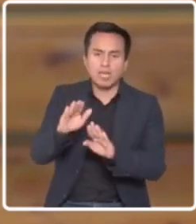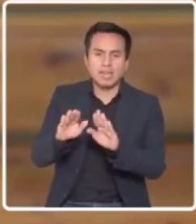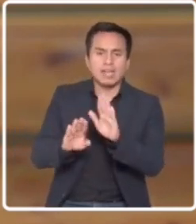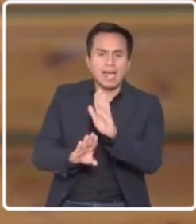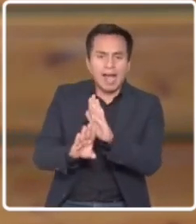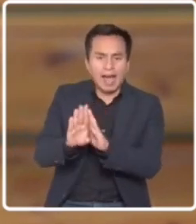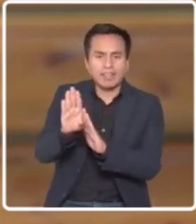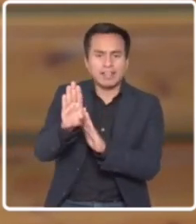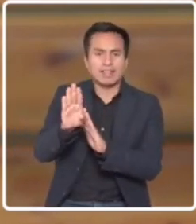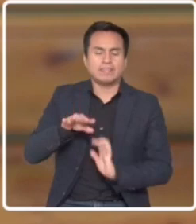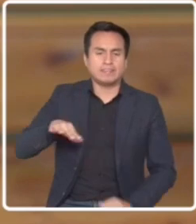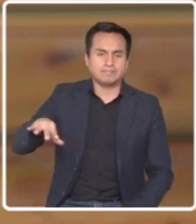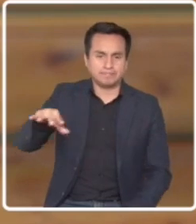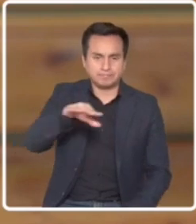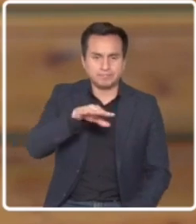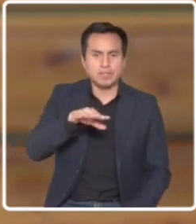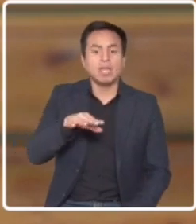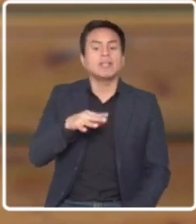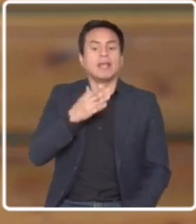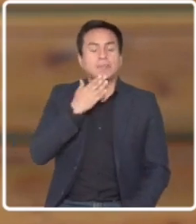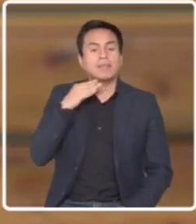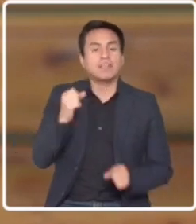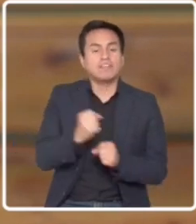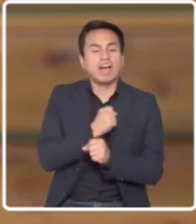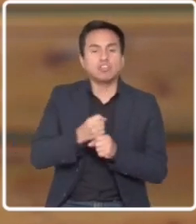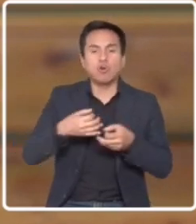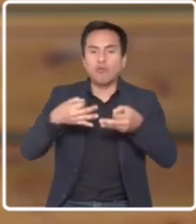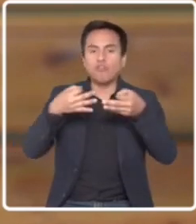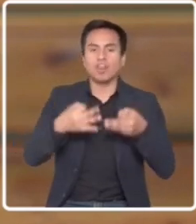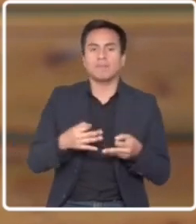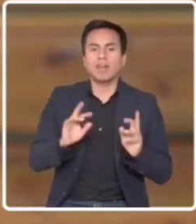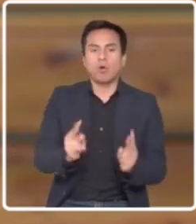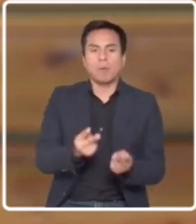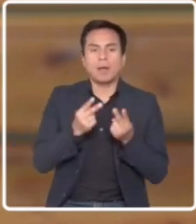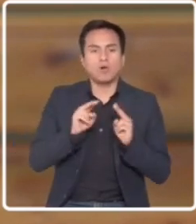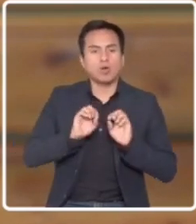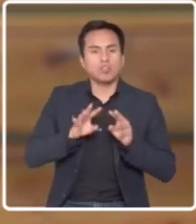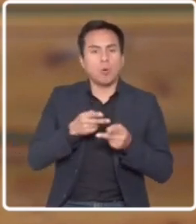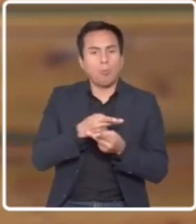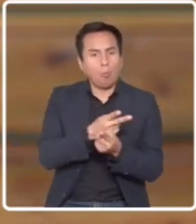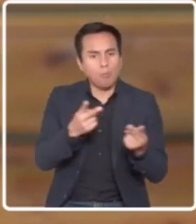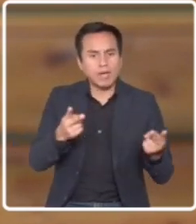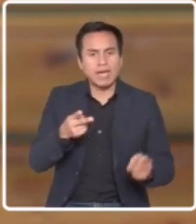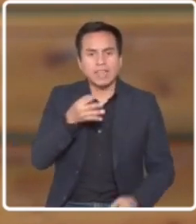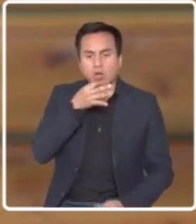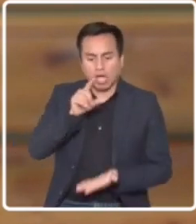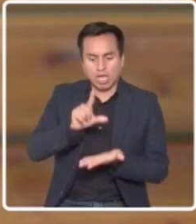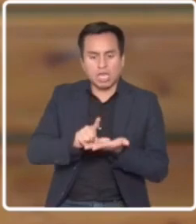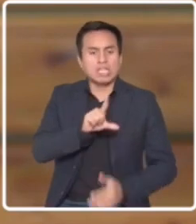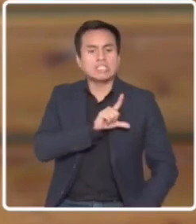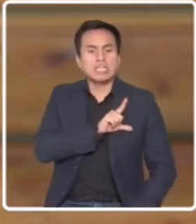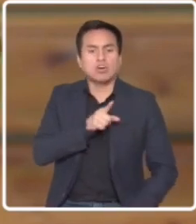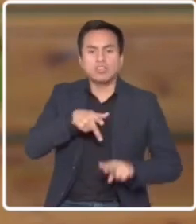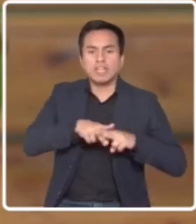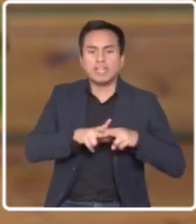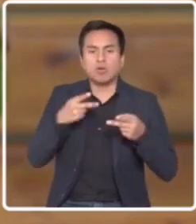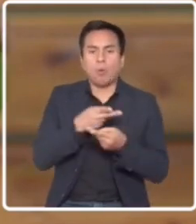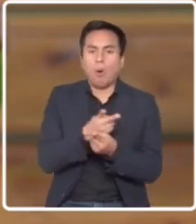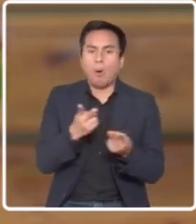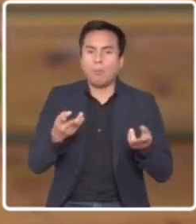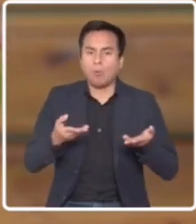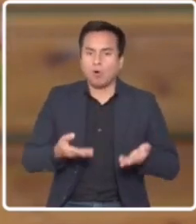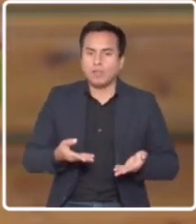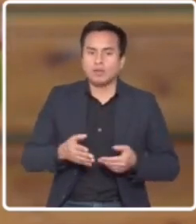salir adelante. Vamos a estar trabajando firme también por recuperar nuestra educación pública, lo digo desde acá, desde un liceo técnico